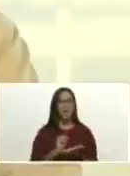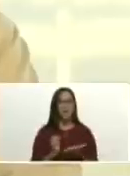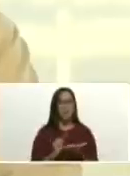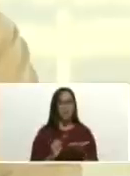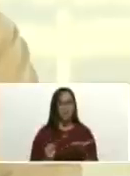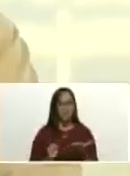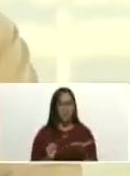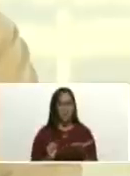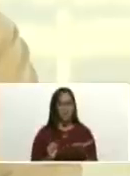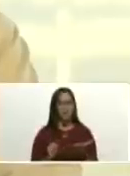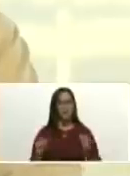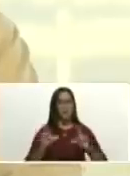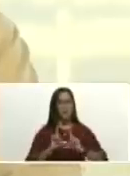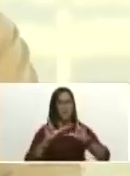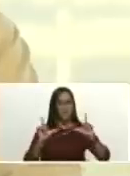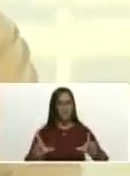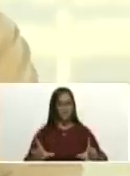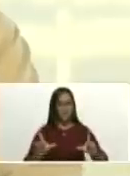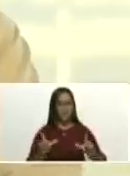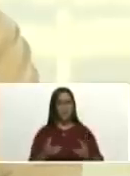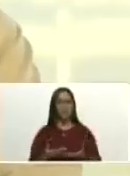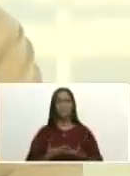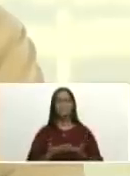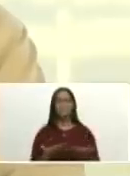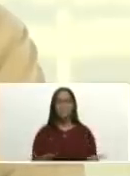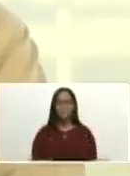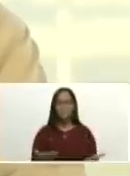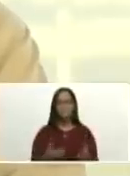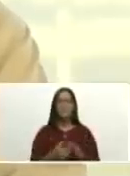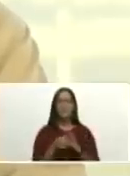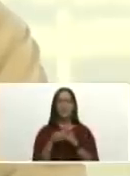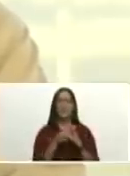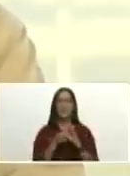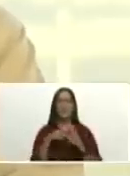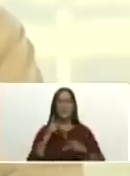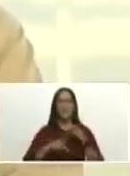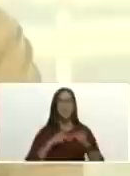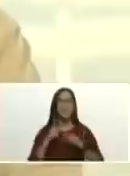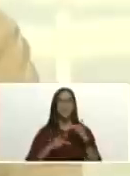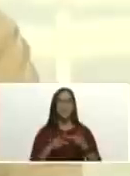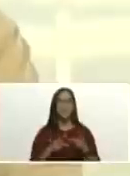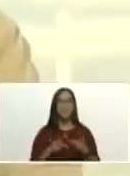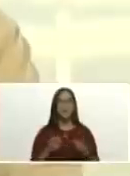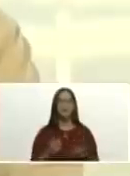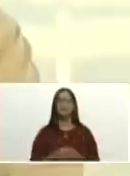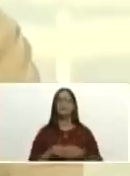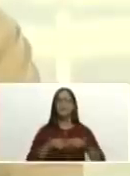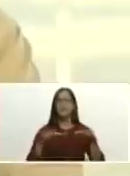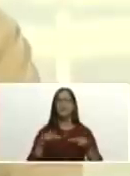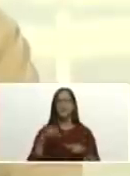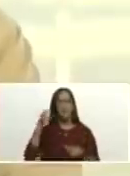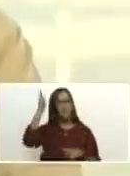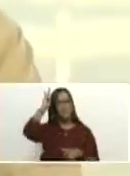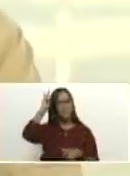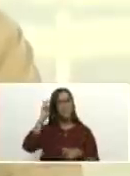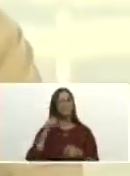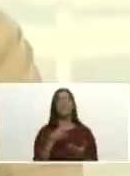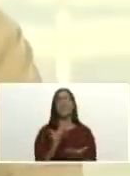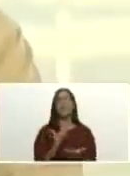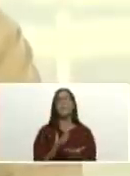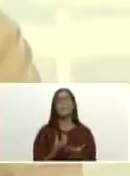el certificado de entrega de la unidad productiva Macoya Cacique Chaima del Estado